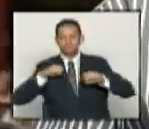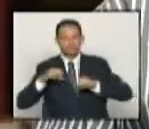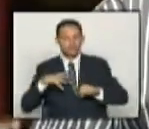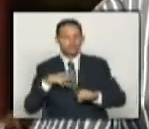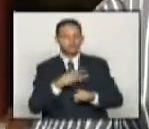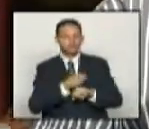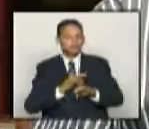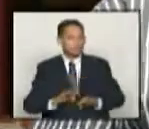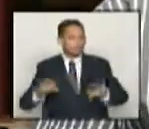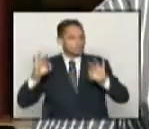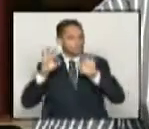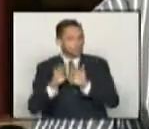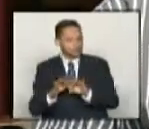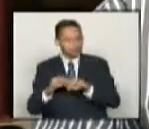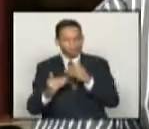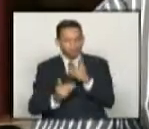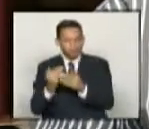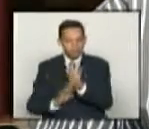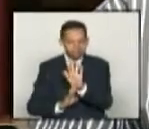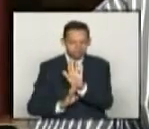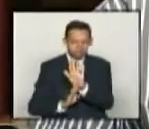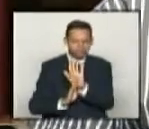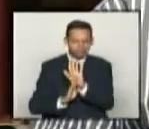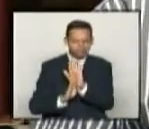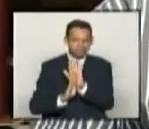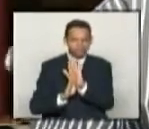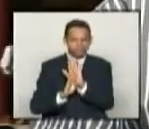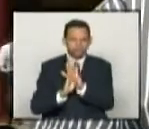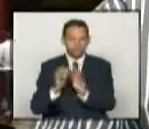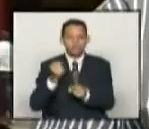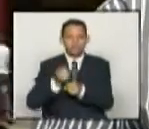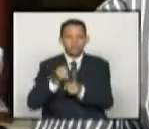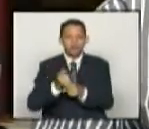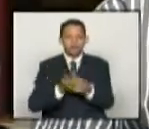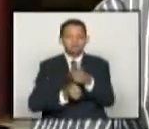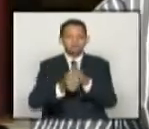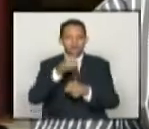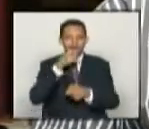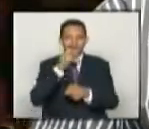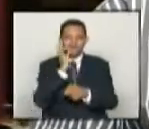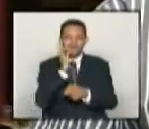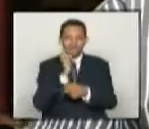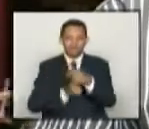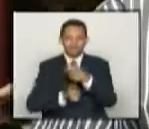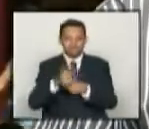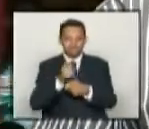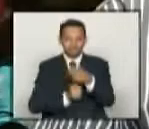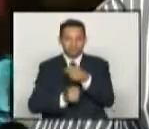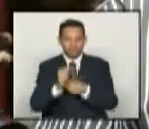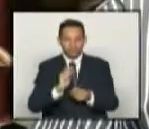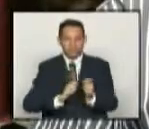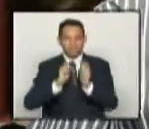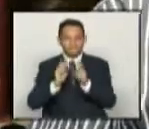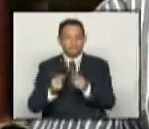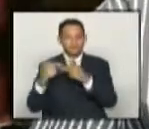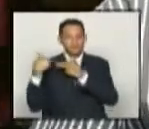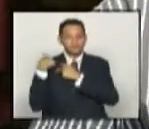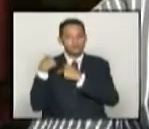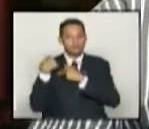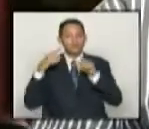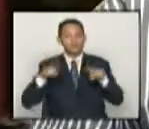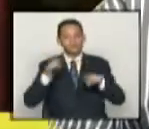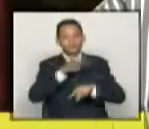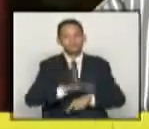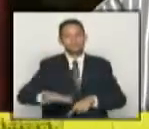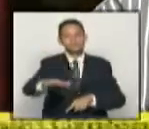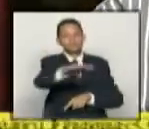importante, el desarrollo que ha tenido esta región, una región cafetera por excelencia, estamos incluidos dentro de los municipios del paisaje cultural cafetero,